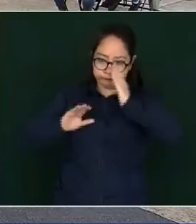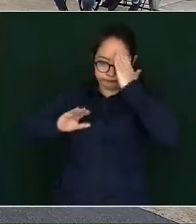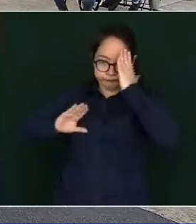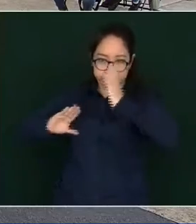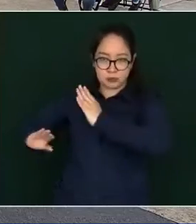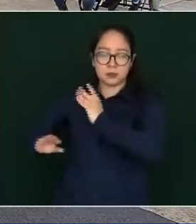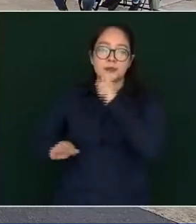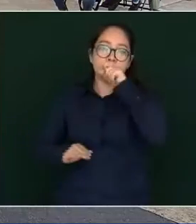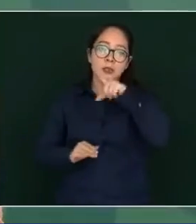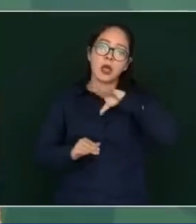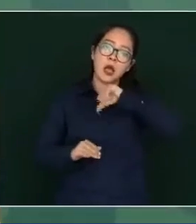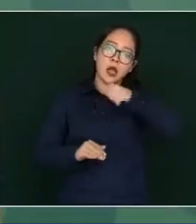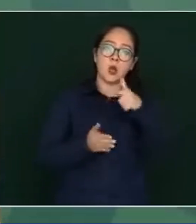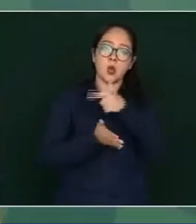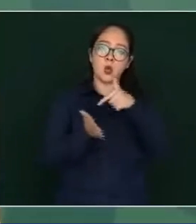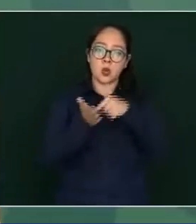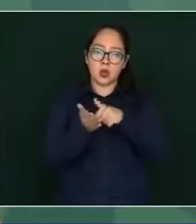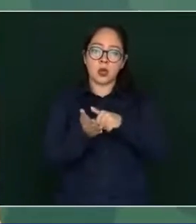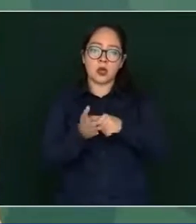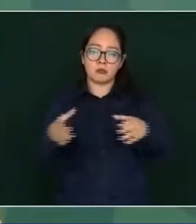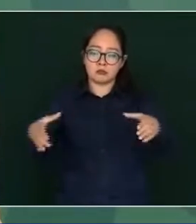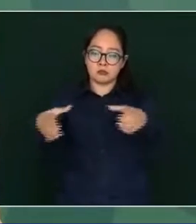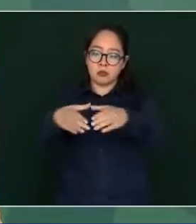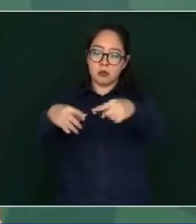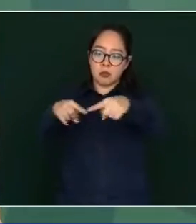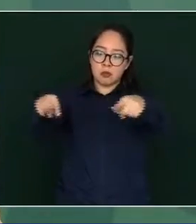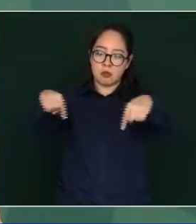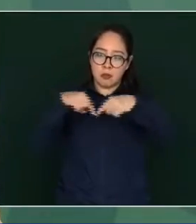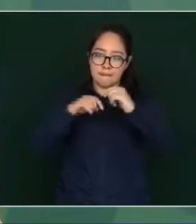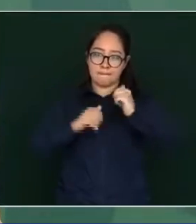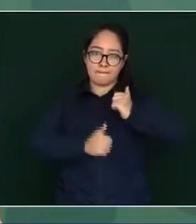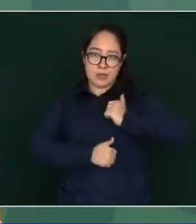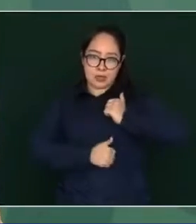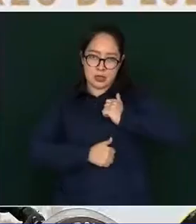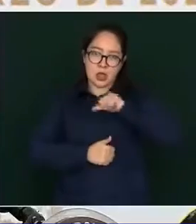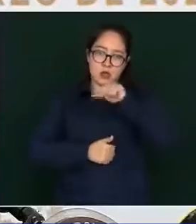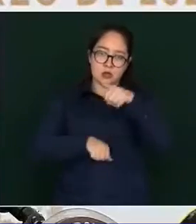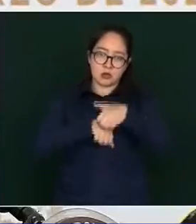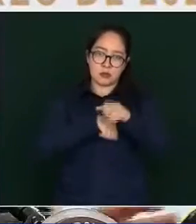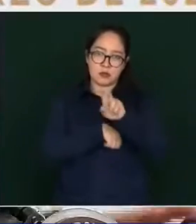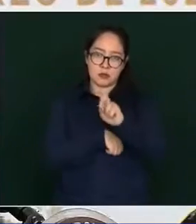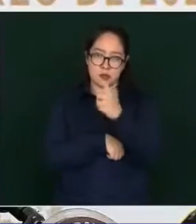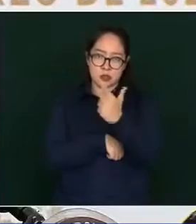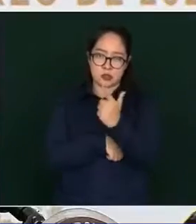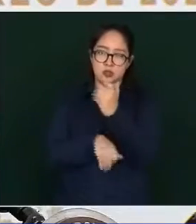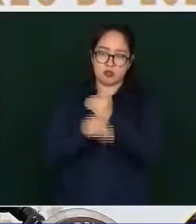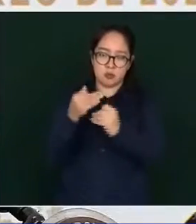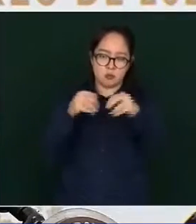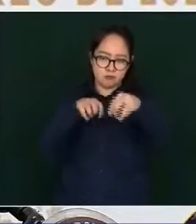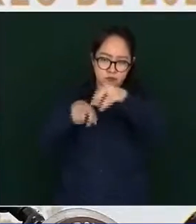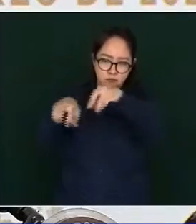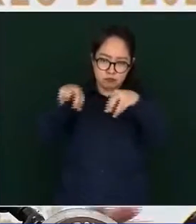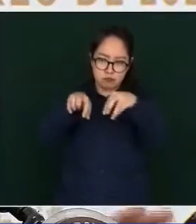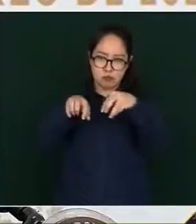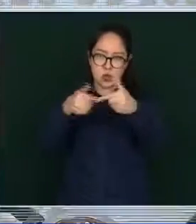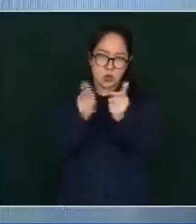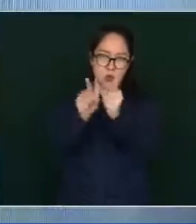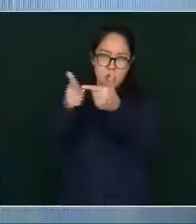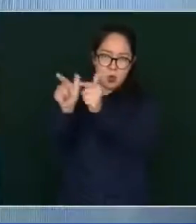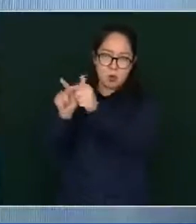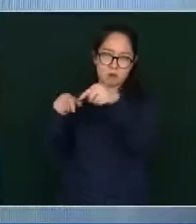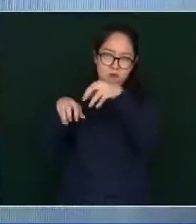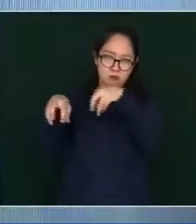También está el complejo de la parte militar, que ya existía ahí, la 37 zona militar, con todas sus unidades